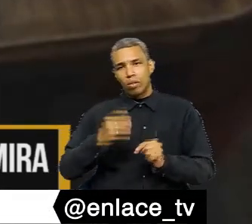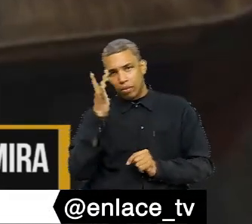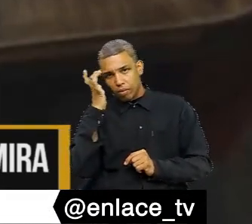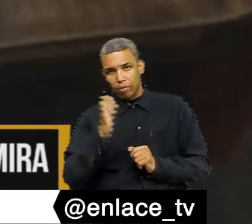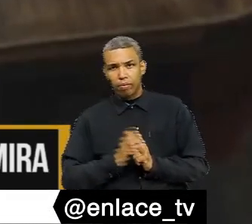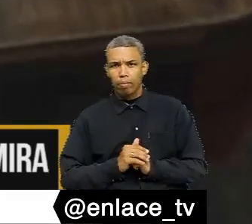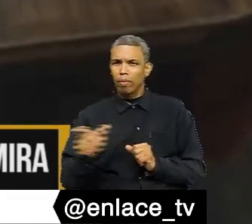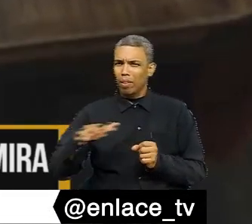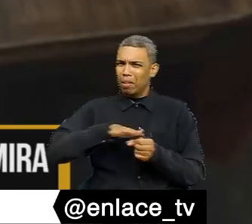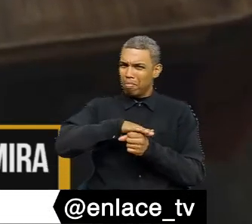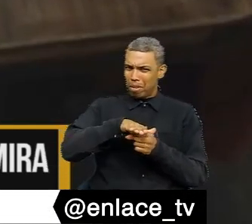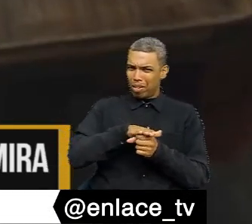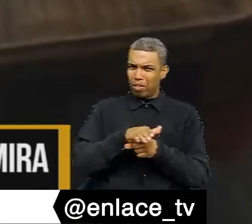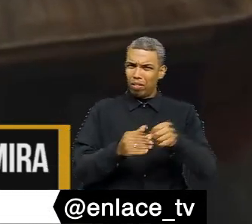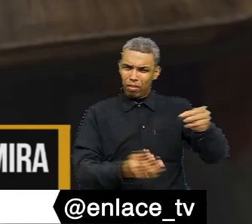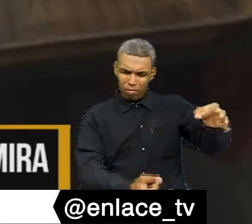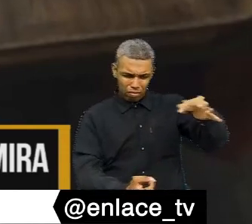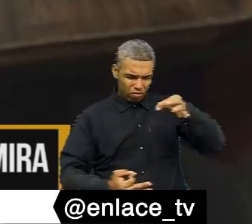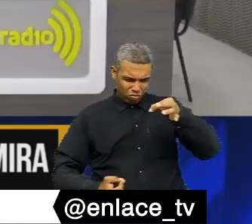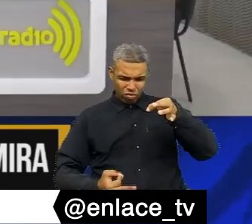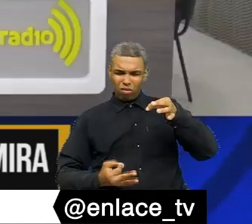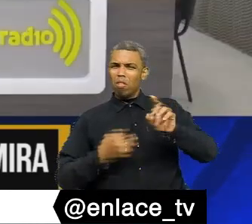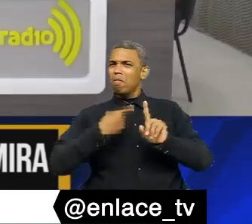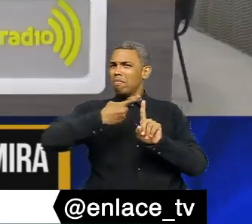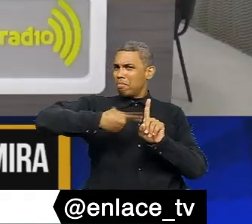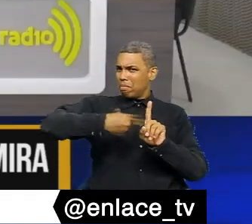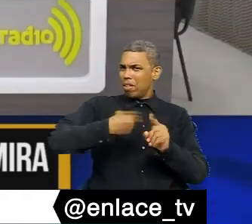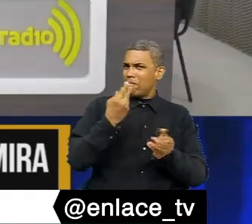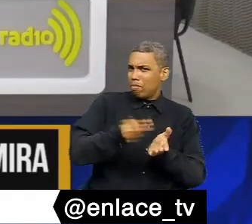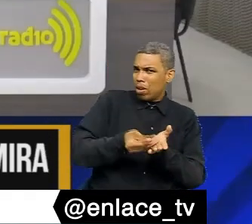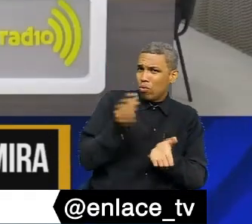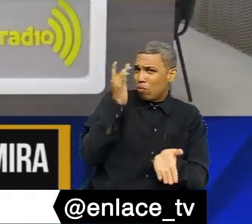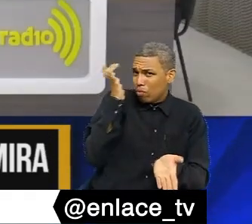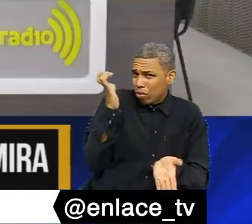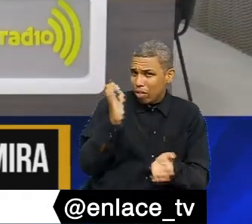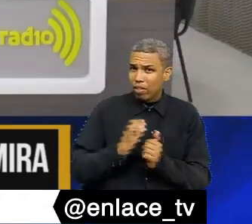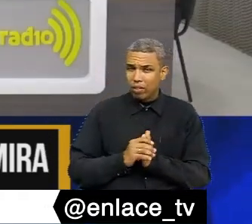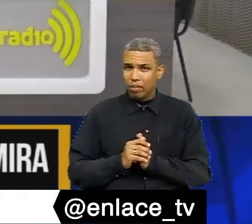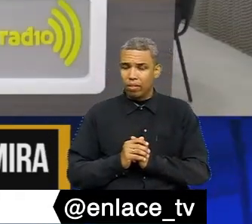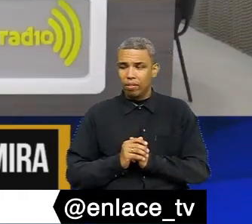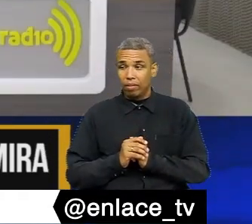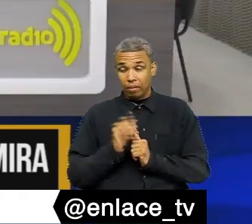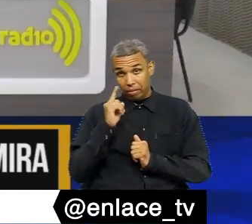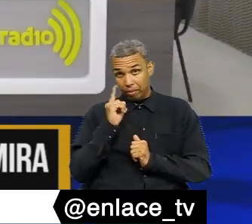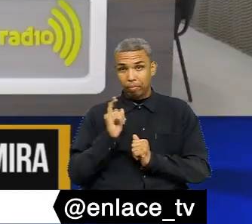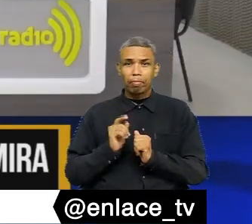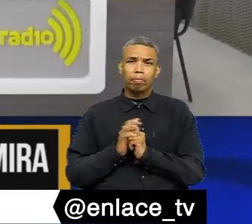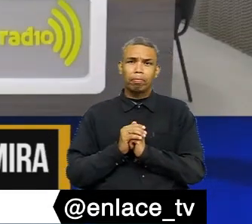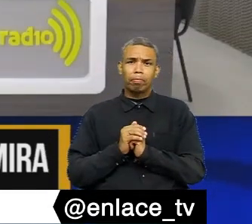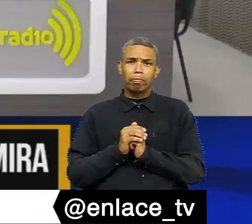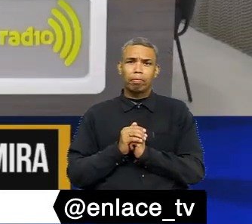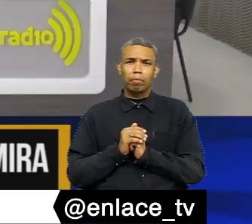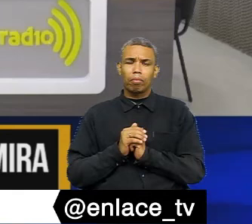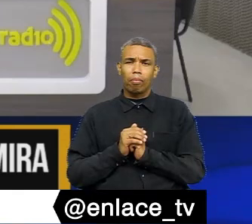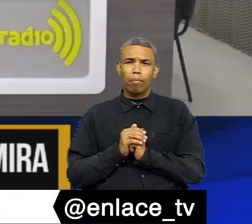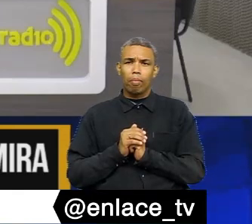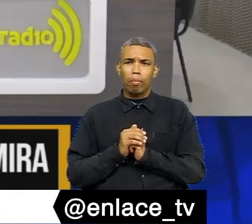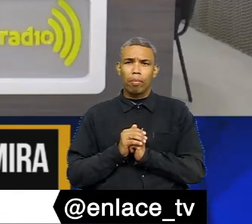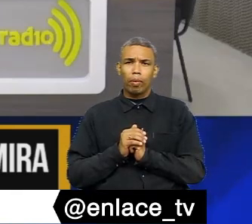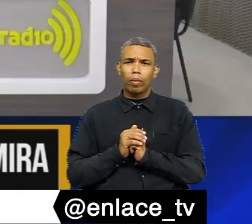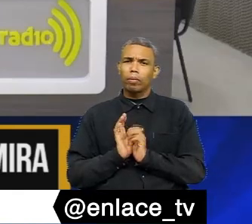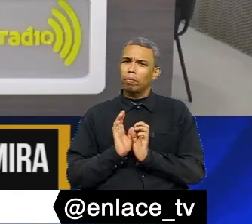el funcionario de la empresa aseguró lo siguiente. Bien, es cierto que en su posición la empresa, debido a esta defraudación de